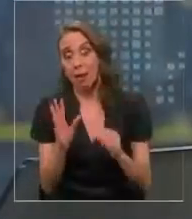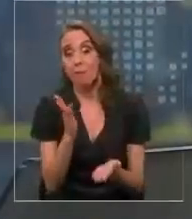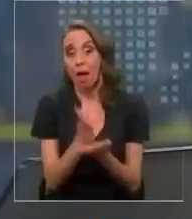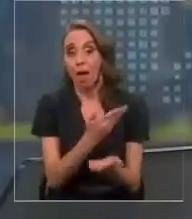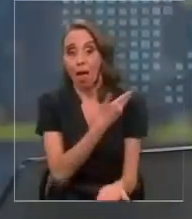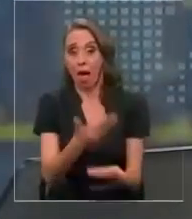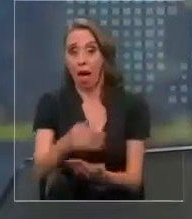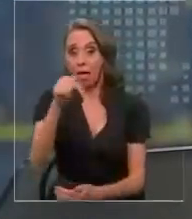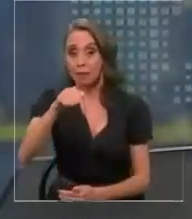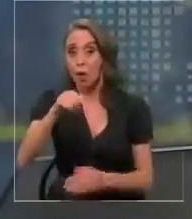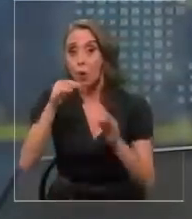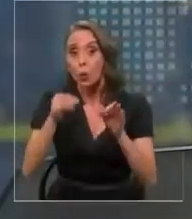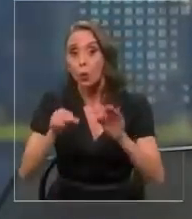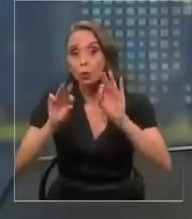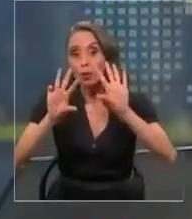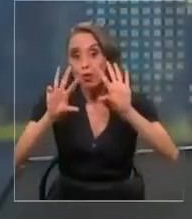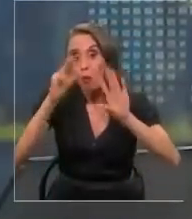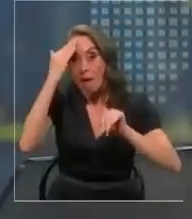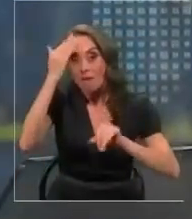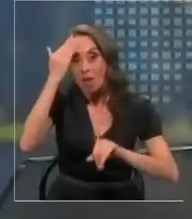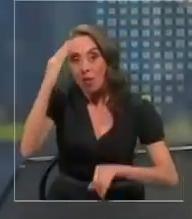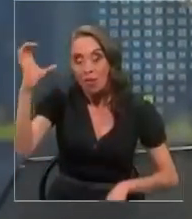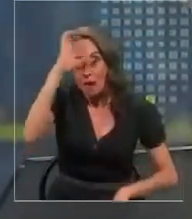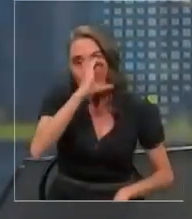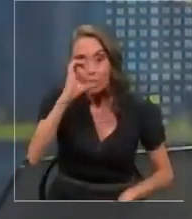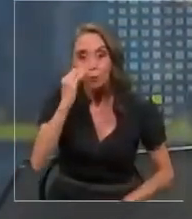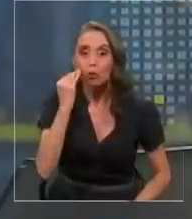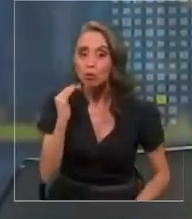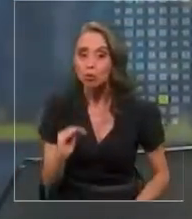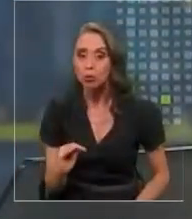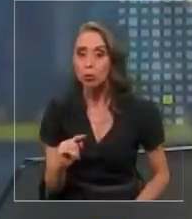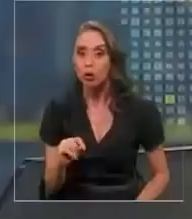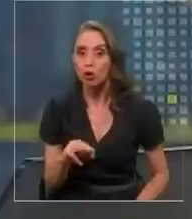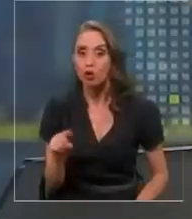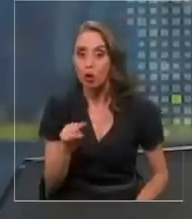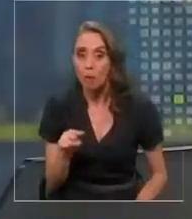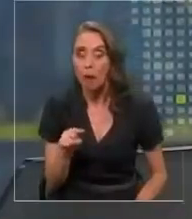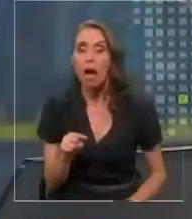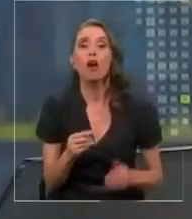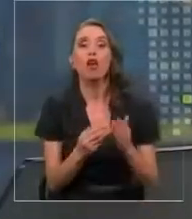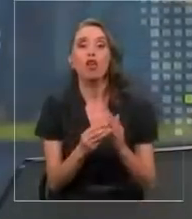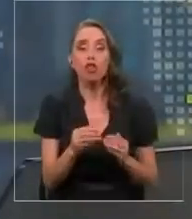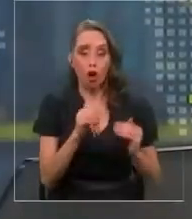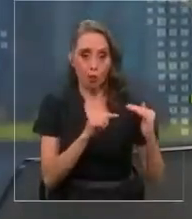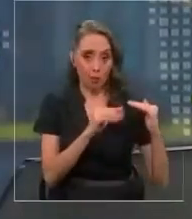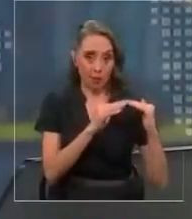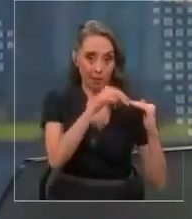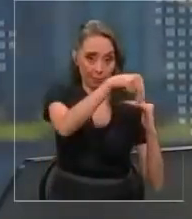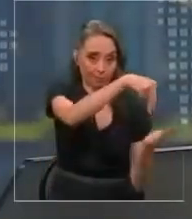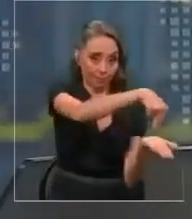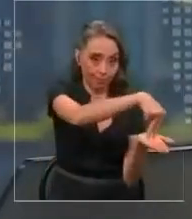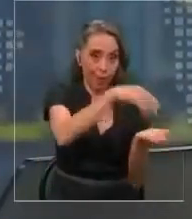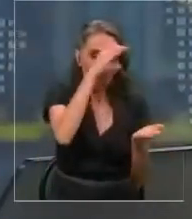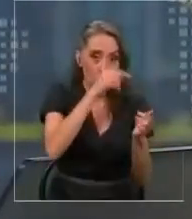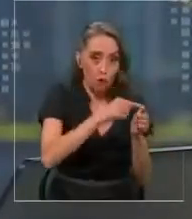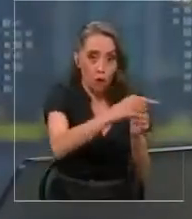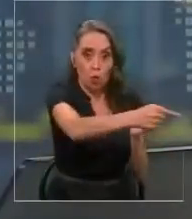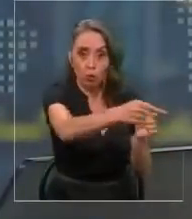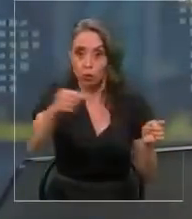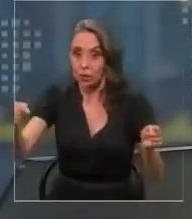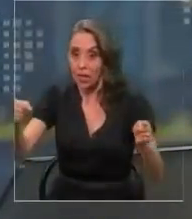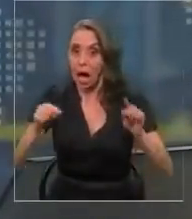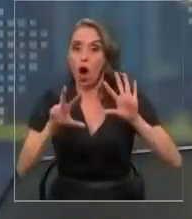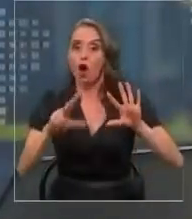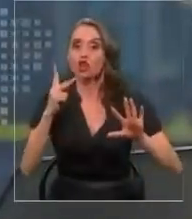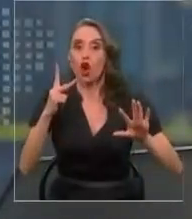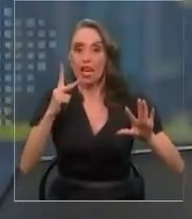Hasta el día de hoy, que se cumplía el noveno día de búsqueda del pequeño Tomás, el rango de rastreo, se había hablado, era de 8